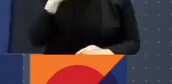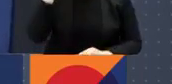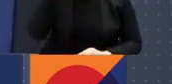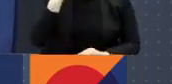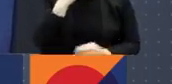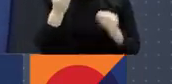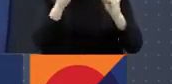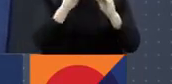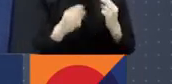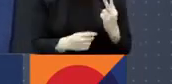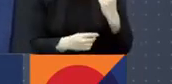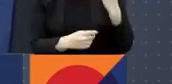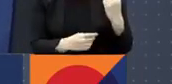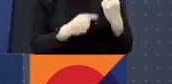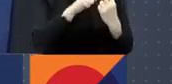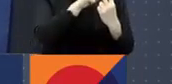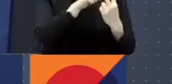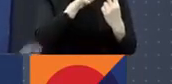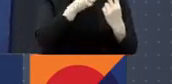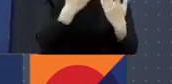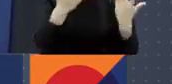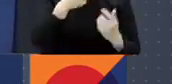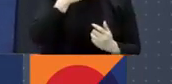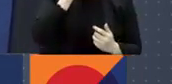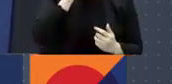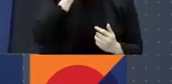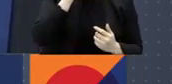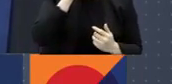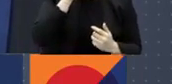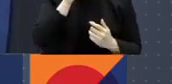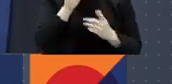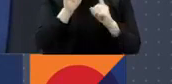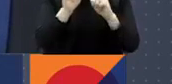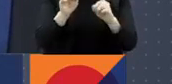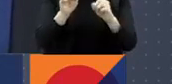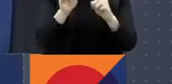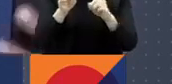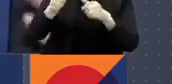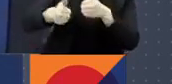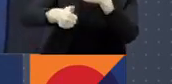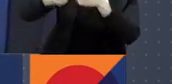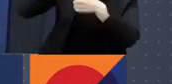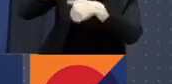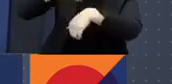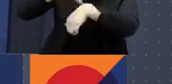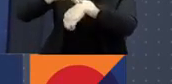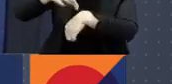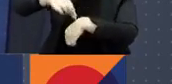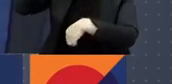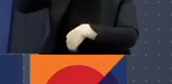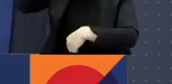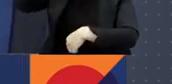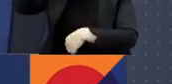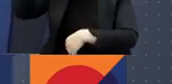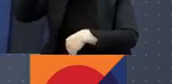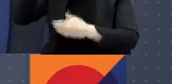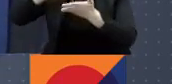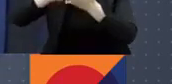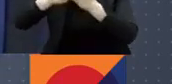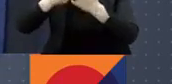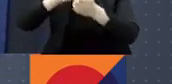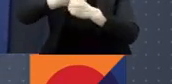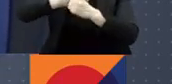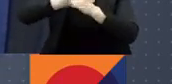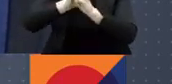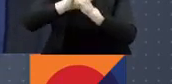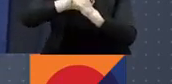más, esto en el departamento de Caldas. Pero ¿qué dicen las autoridades, los expertos sobre estas nuevas cepas?